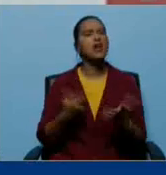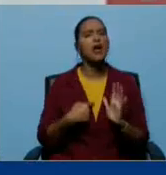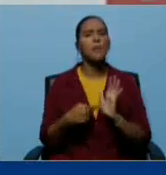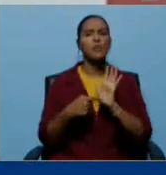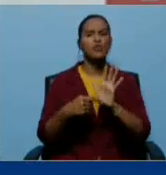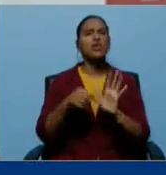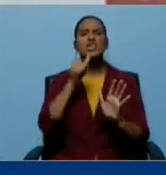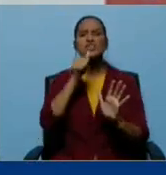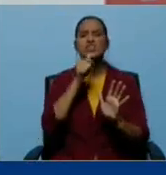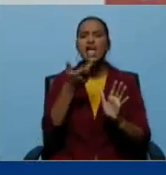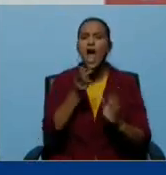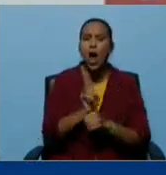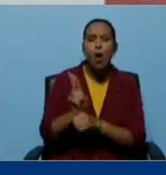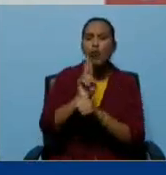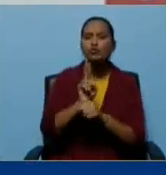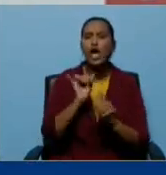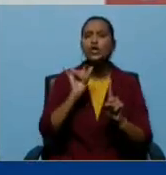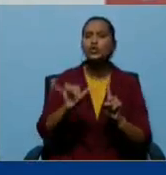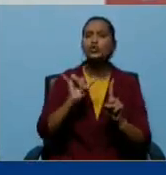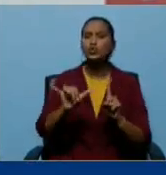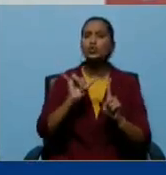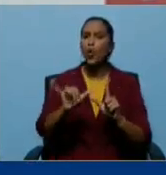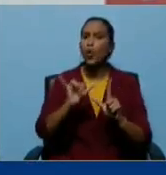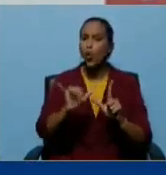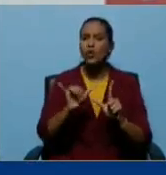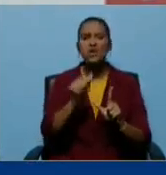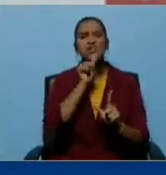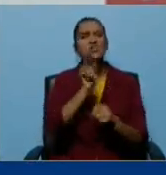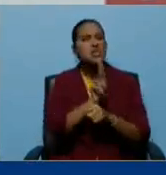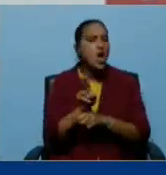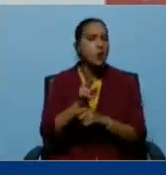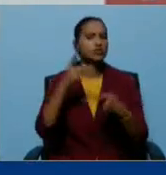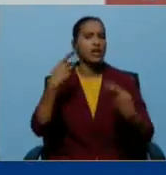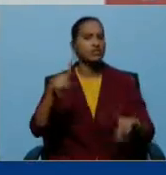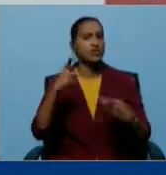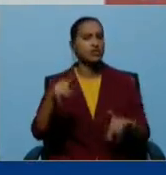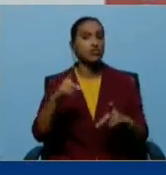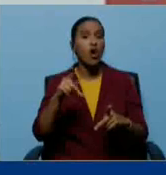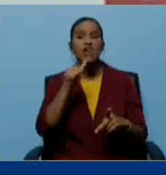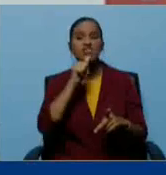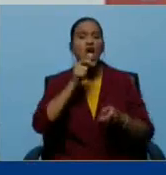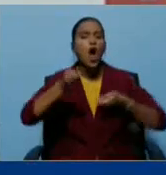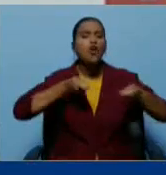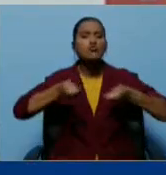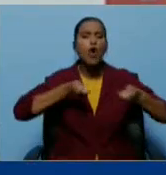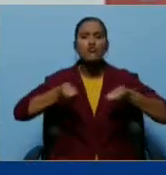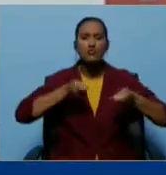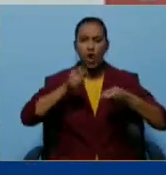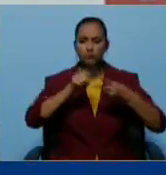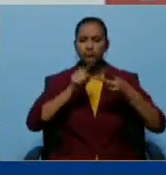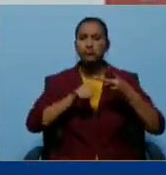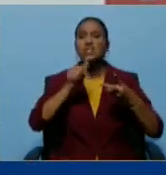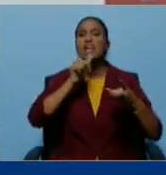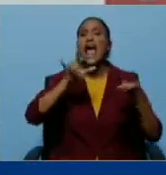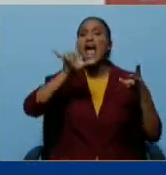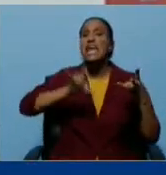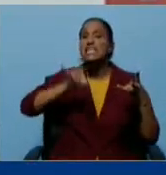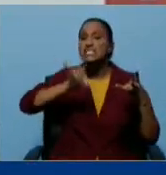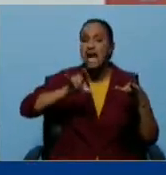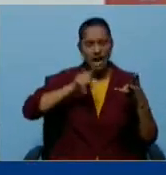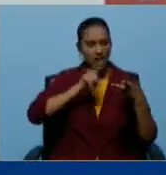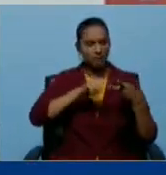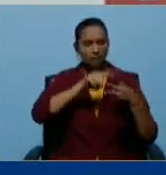maneja YouTube? ¿Quién maneja TikTok? ¿El imperialismo? ¿Quién maneja Instagram?